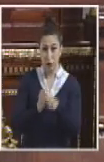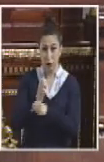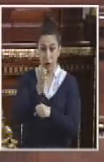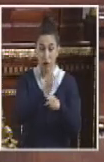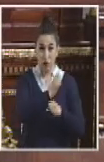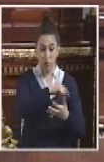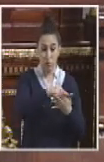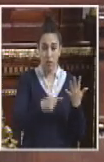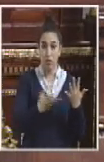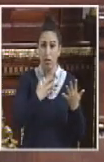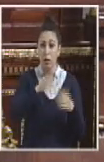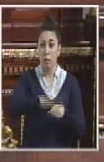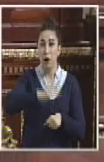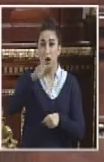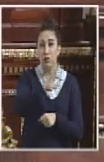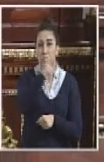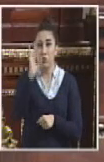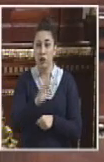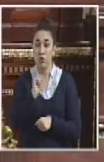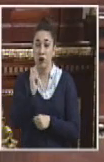mayor tasa de desempleo.